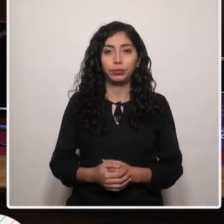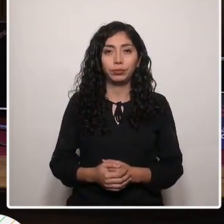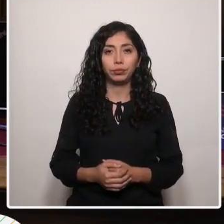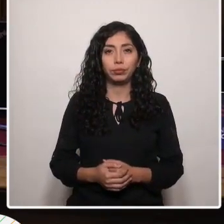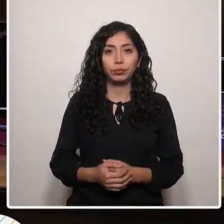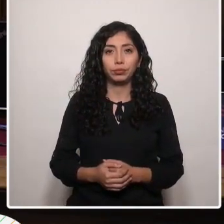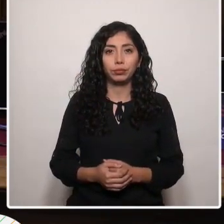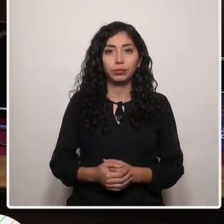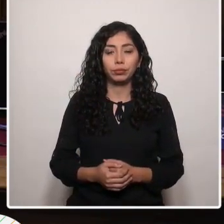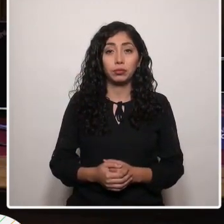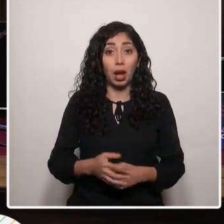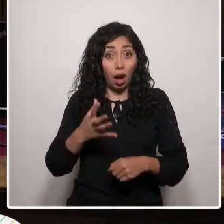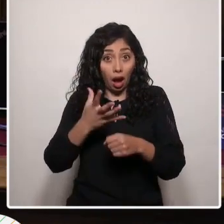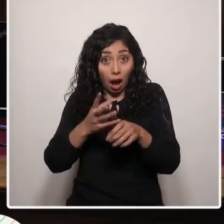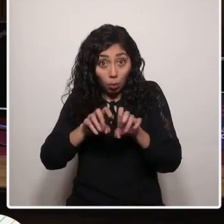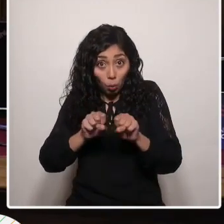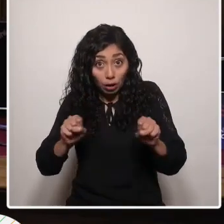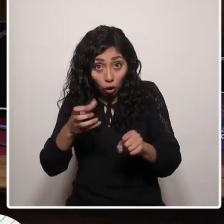¿Habría acuerdo?